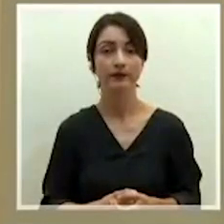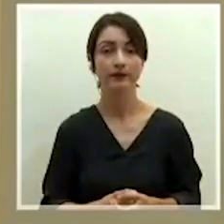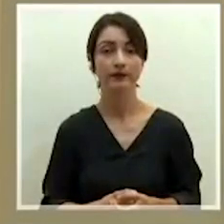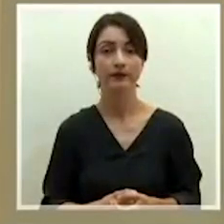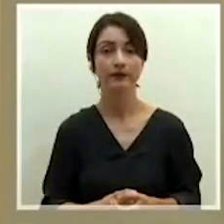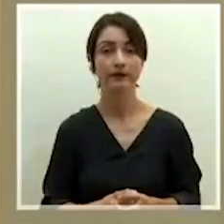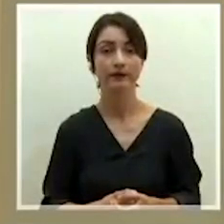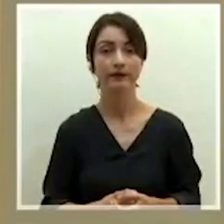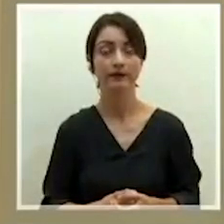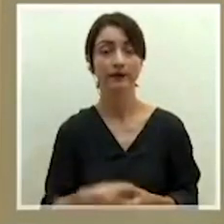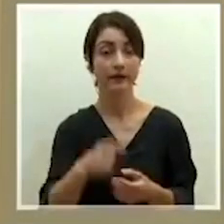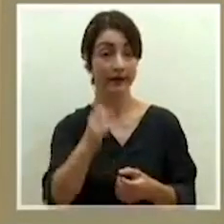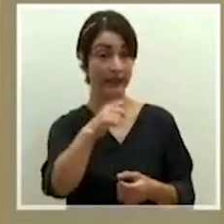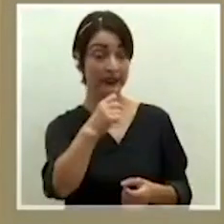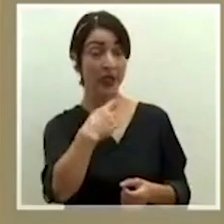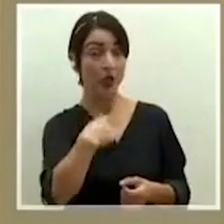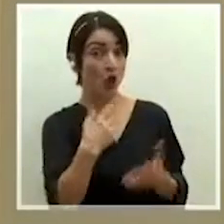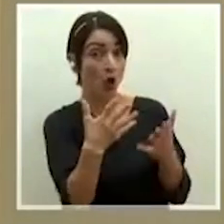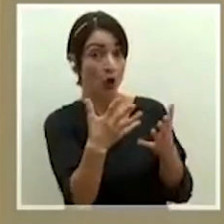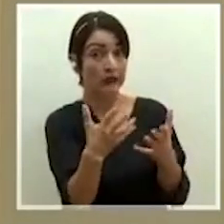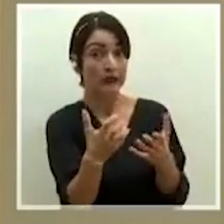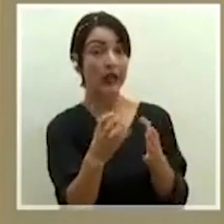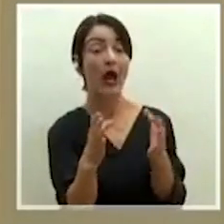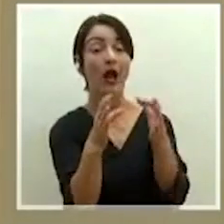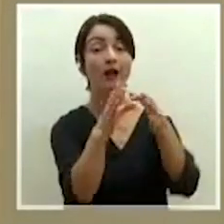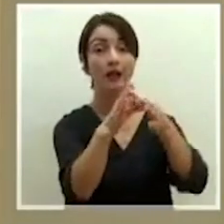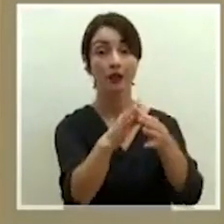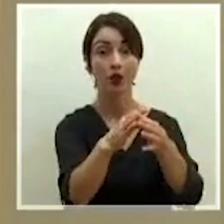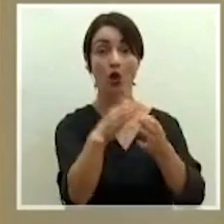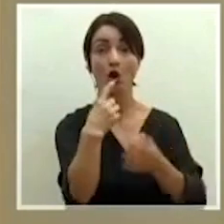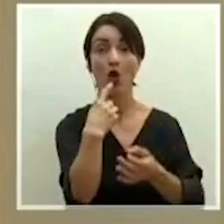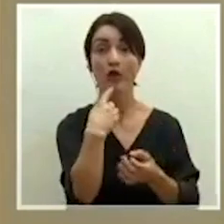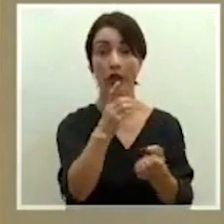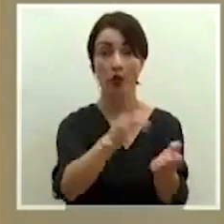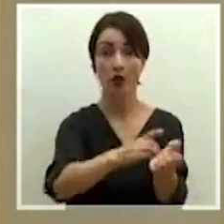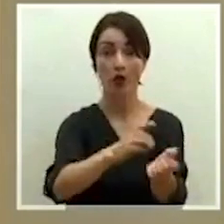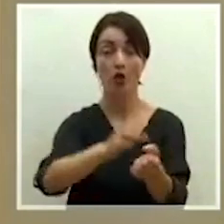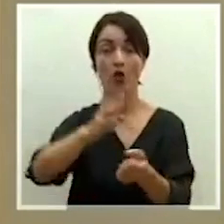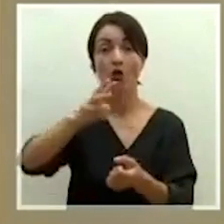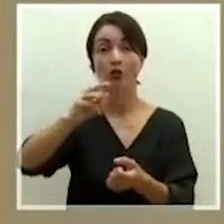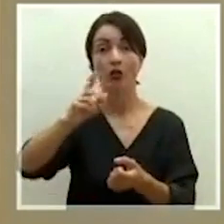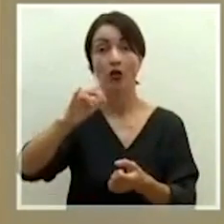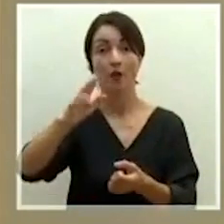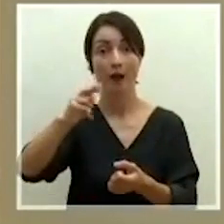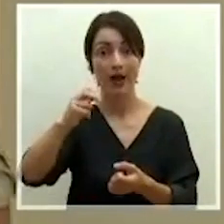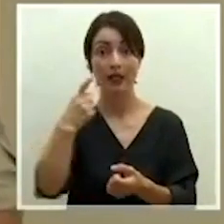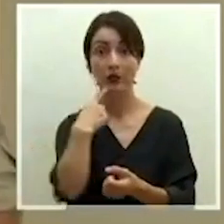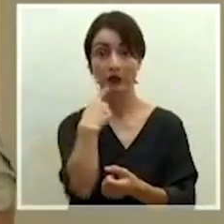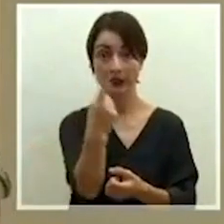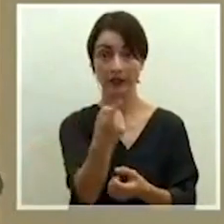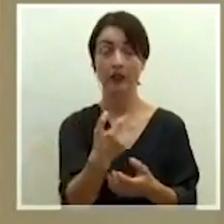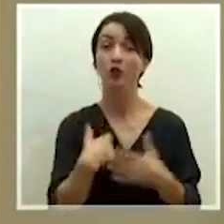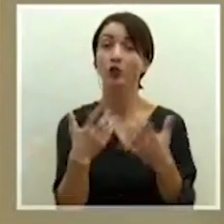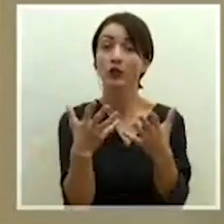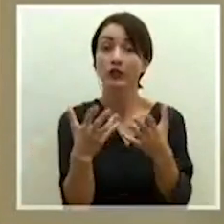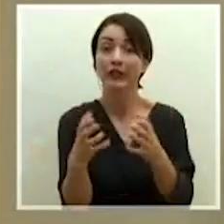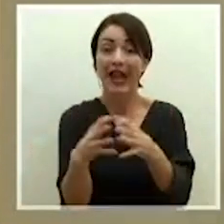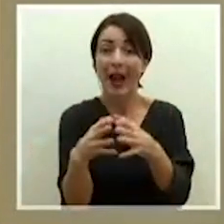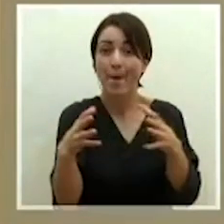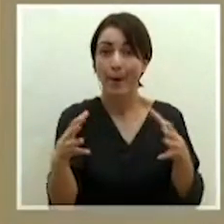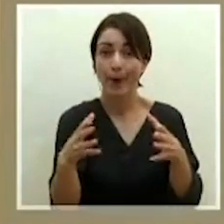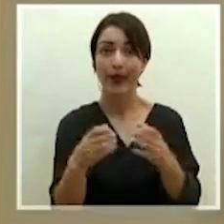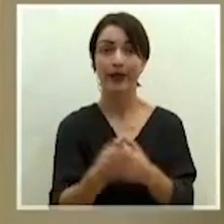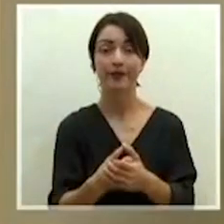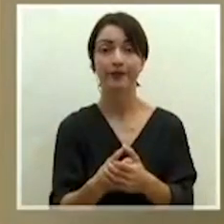Sí, yo quisiera, en relación con lo que el doctor Marín ha comentado, yo quisiera ampliar un poquito